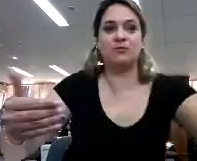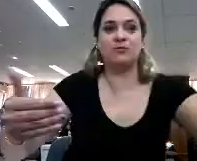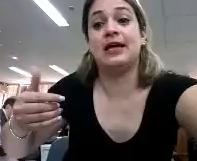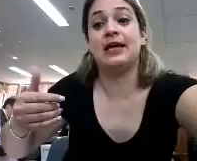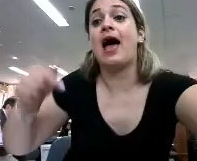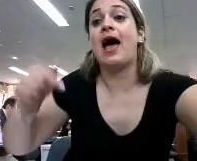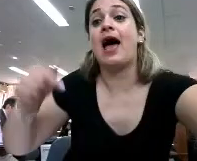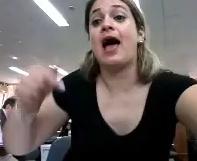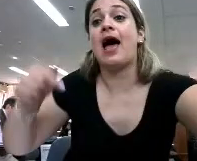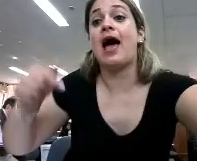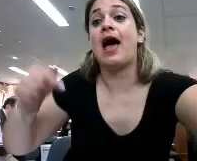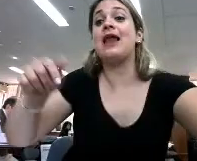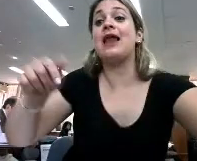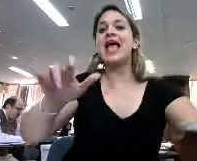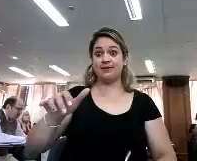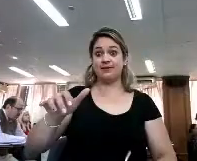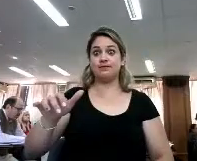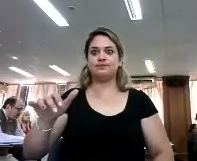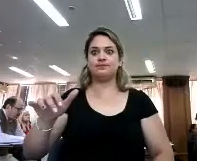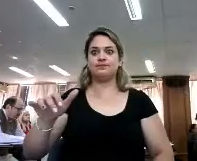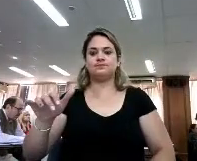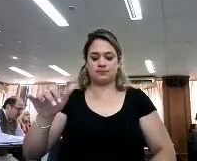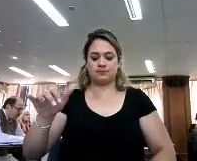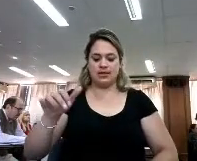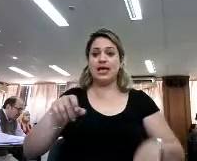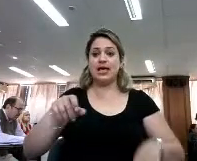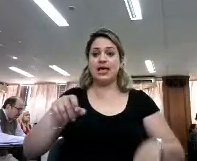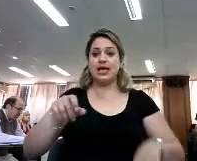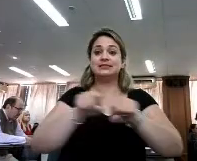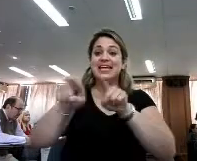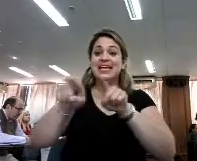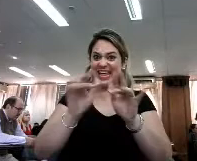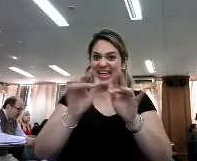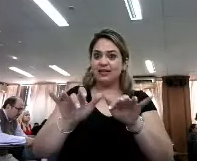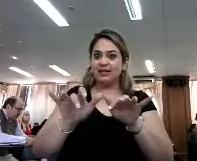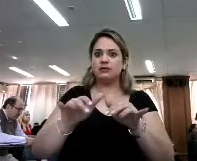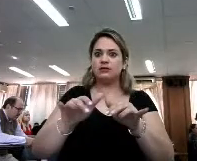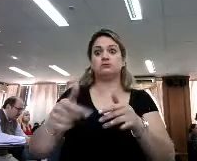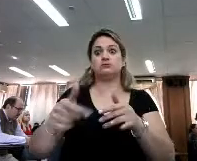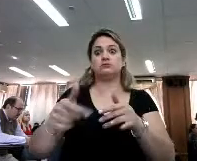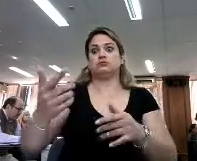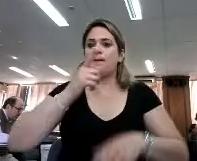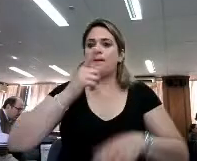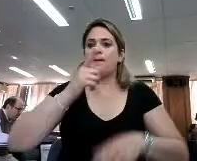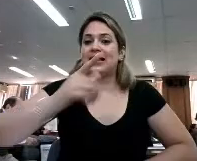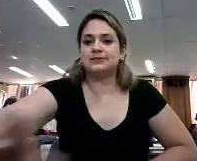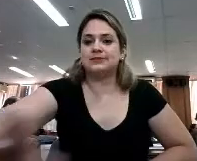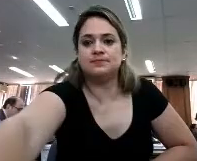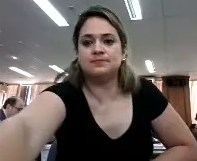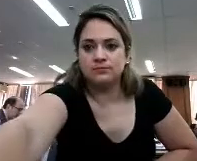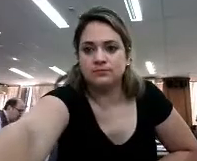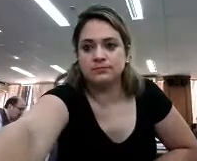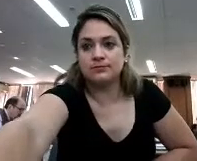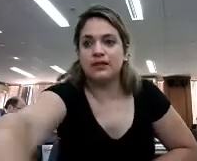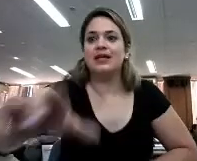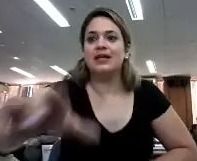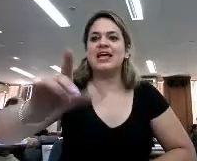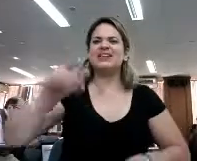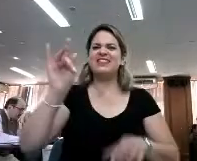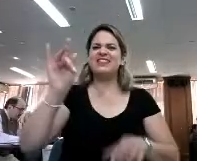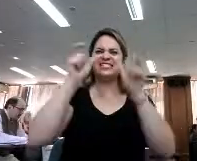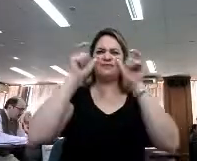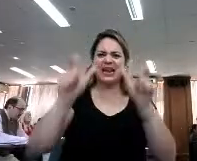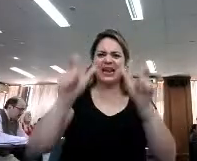al internet y a todo esto, ahí sí que aparece un acabose para buscar el control.